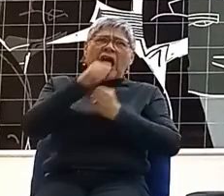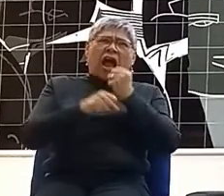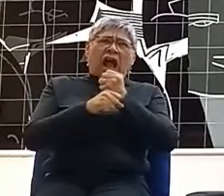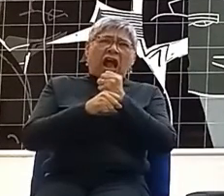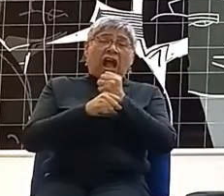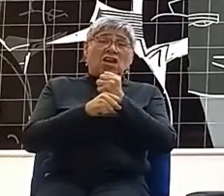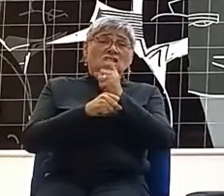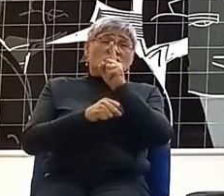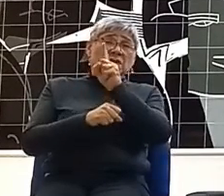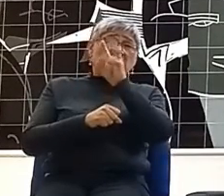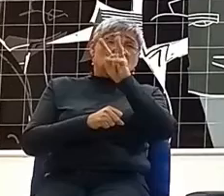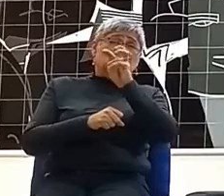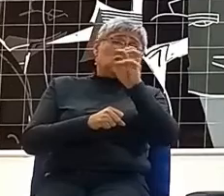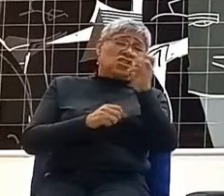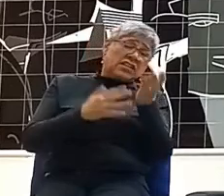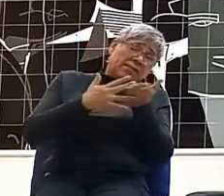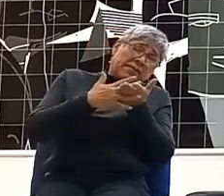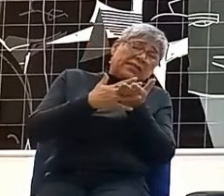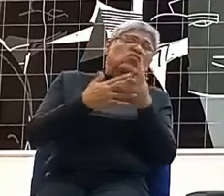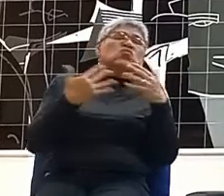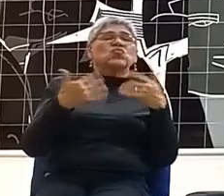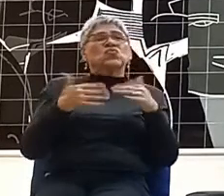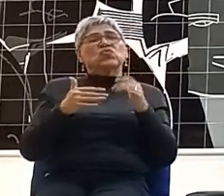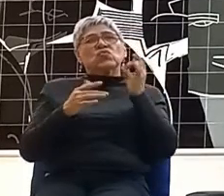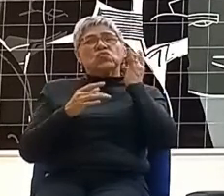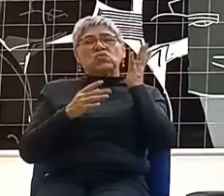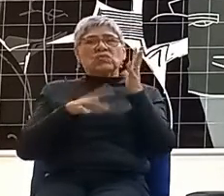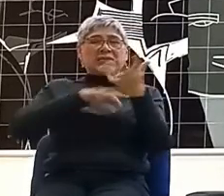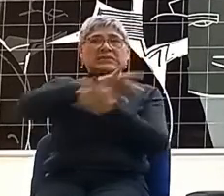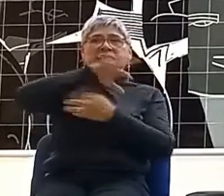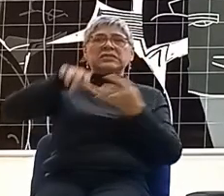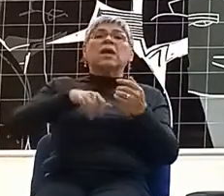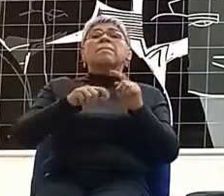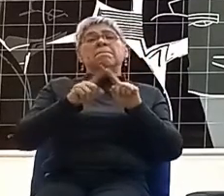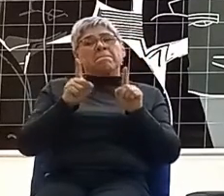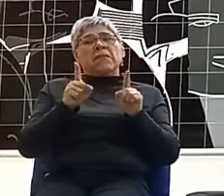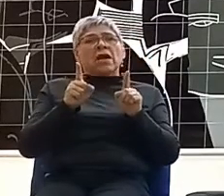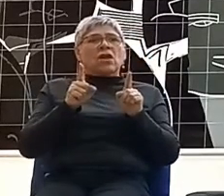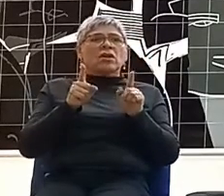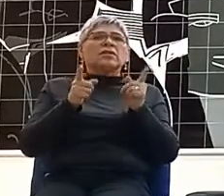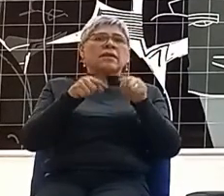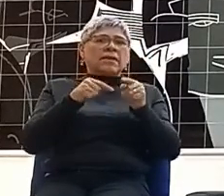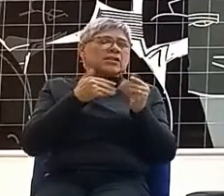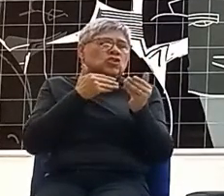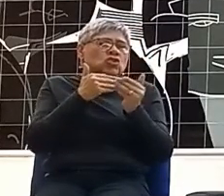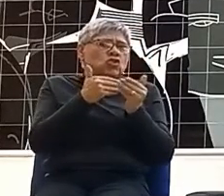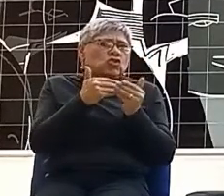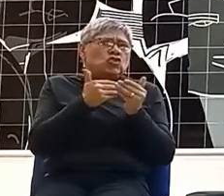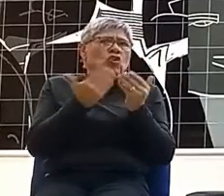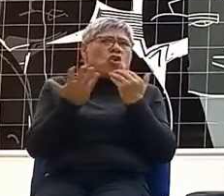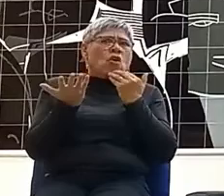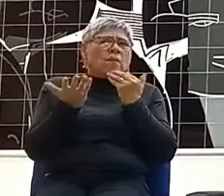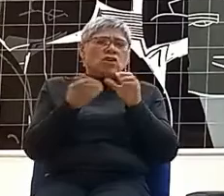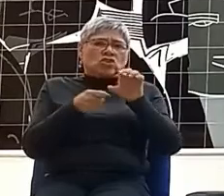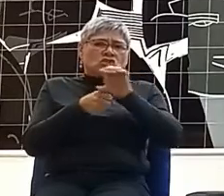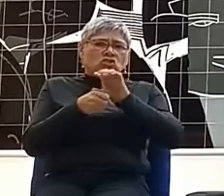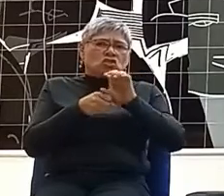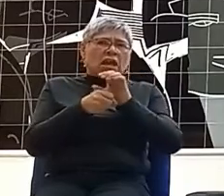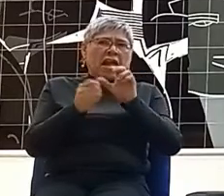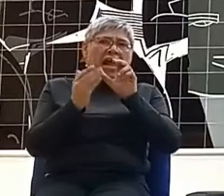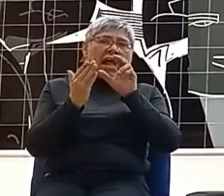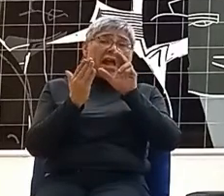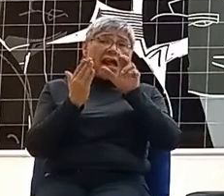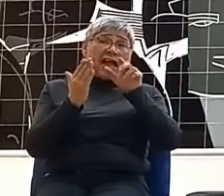80, y el acercamiento también a una ciudad con unas particularidades